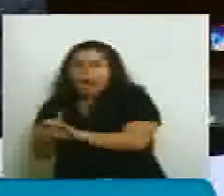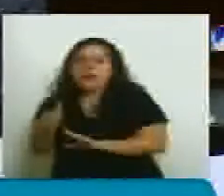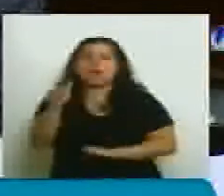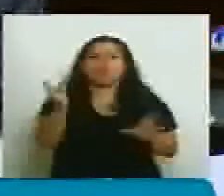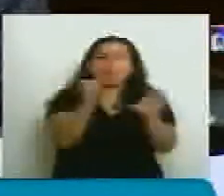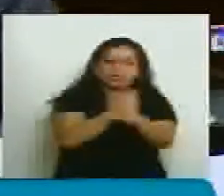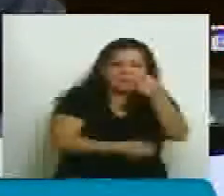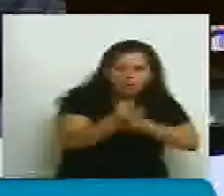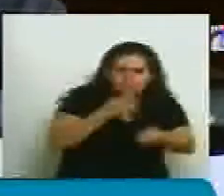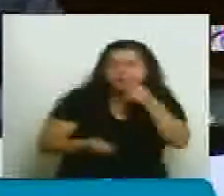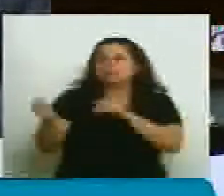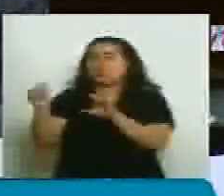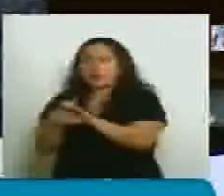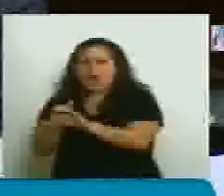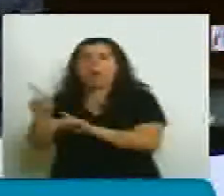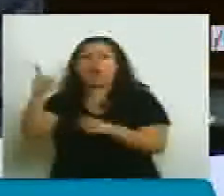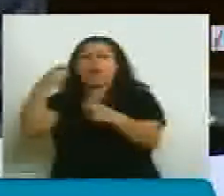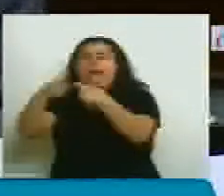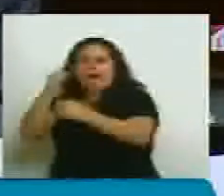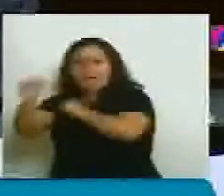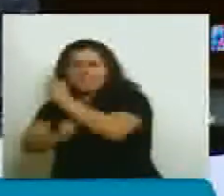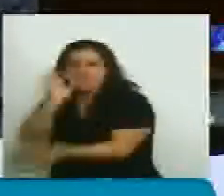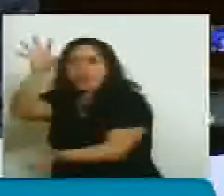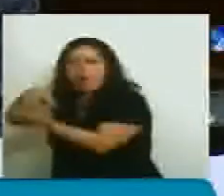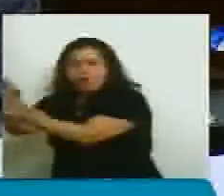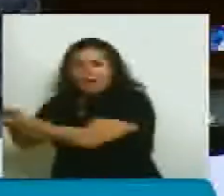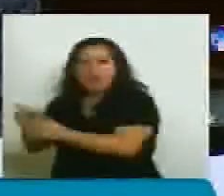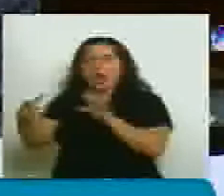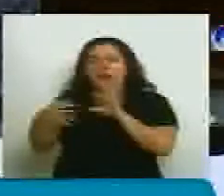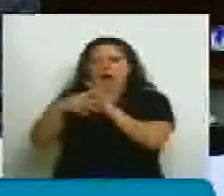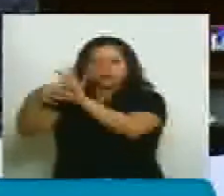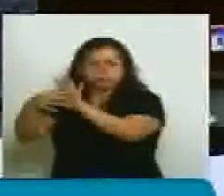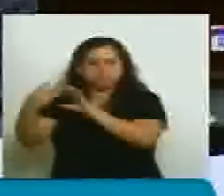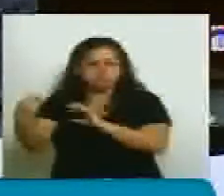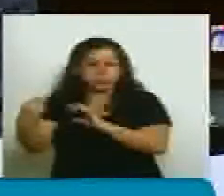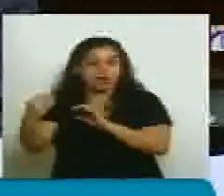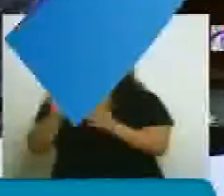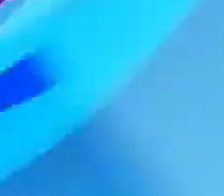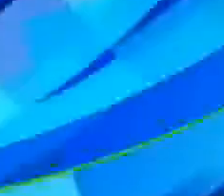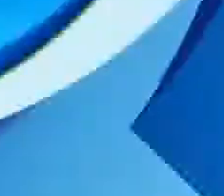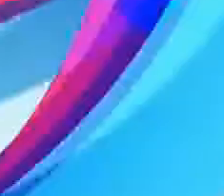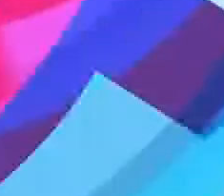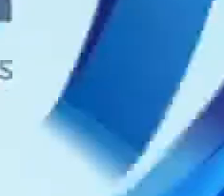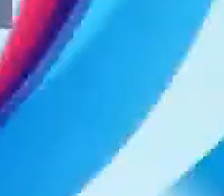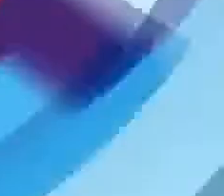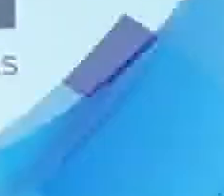empresas multinacionales, empresas locales asociadas a este tipo de maniobras.